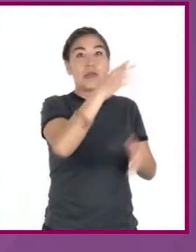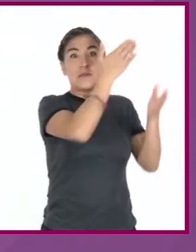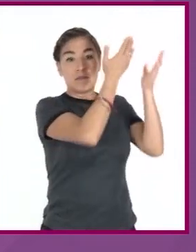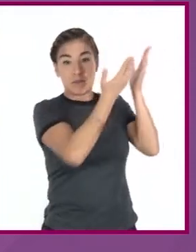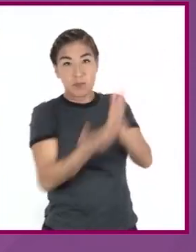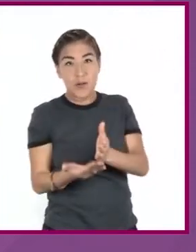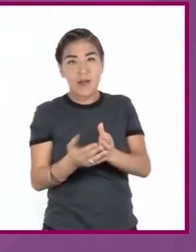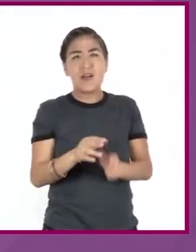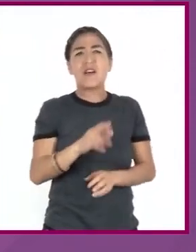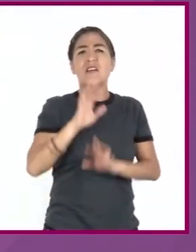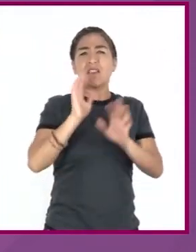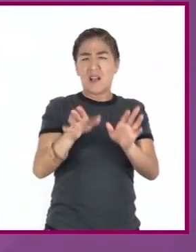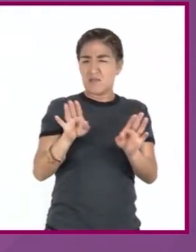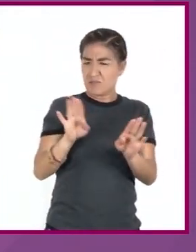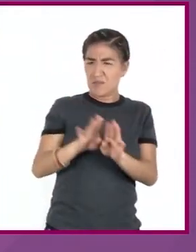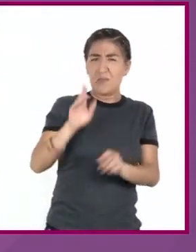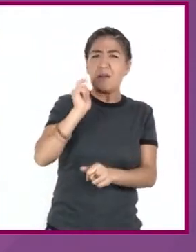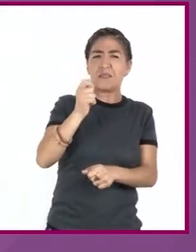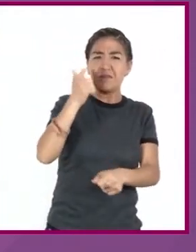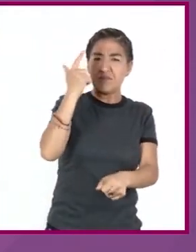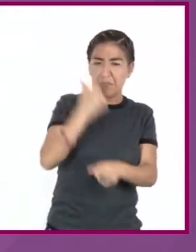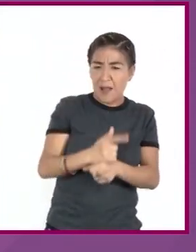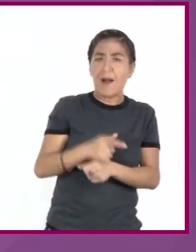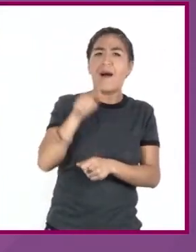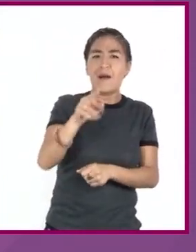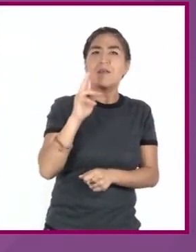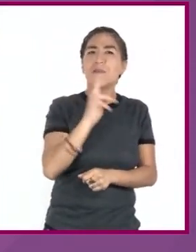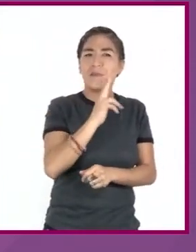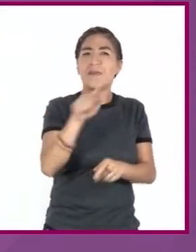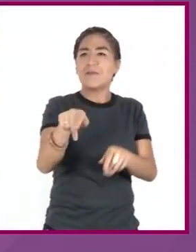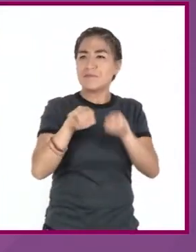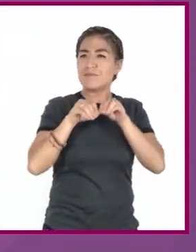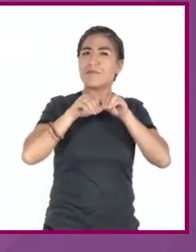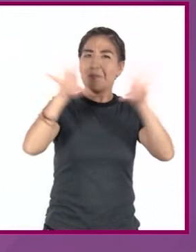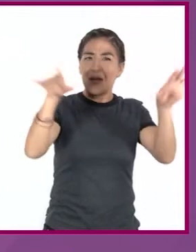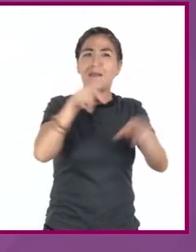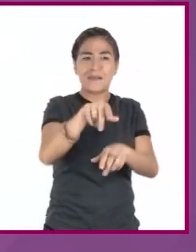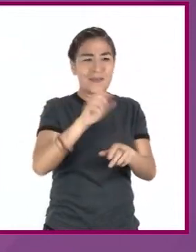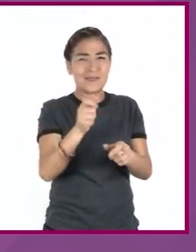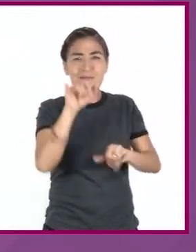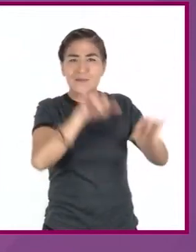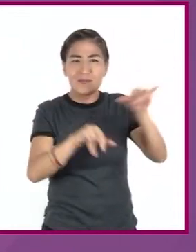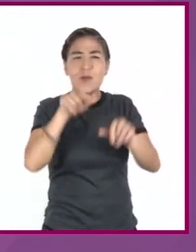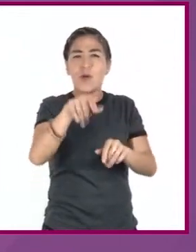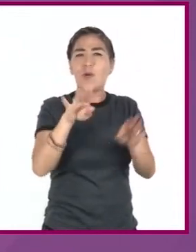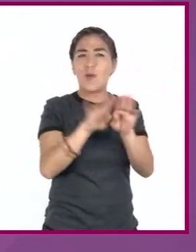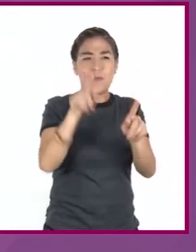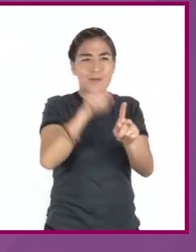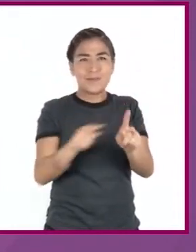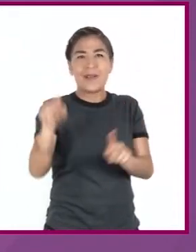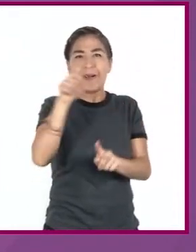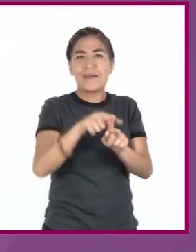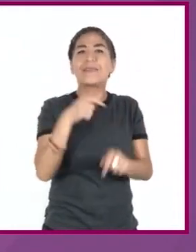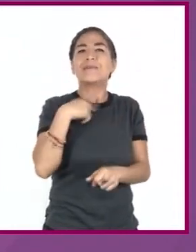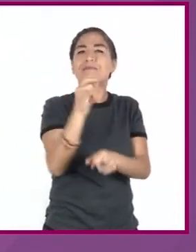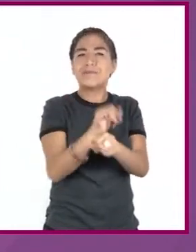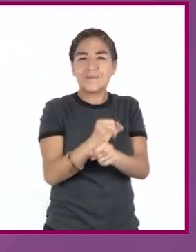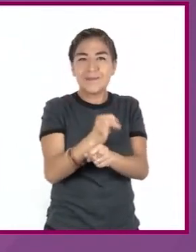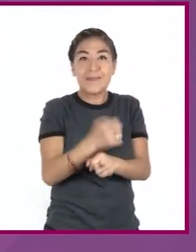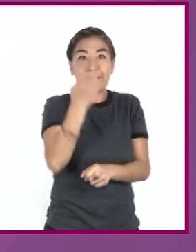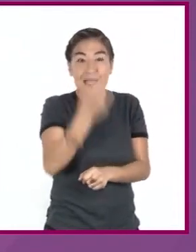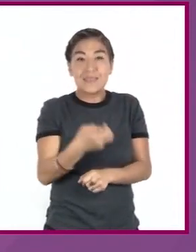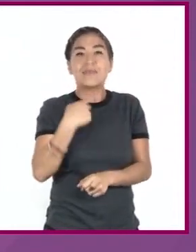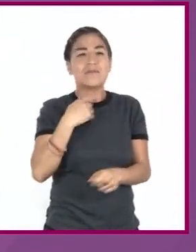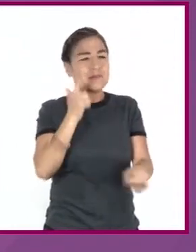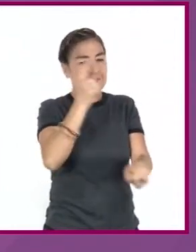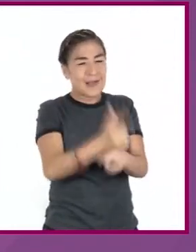fue. Además, no mencioné en mi artículo que me había basado en sus investigaciones. Cuando me di cuenta de mi error,